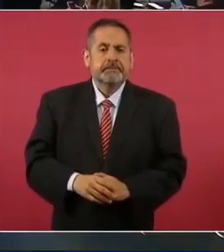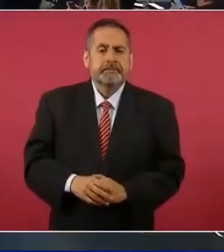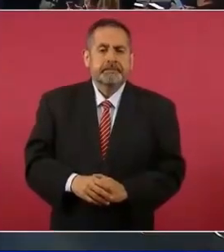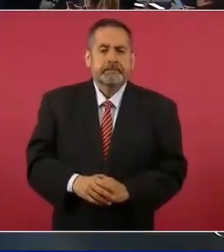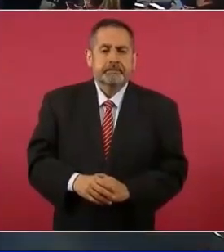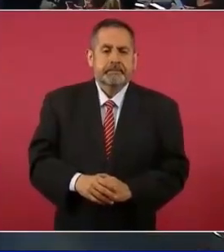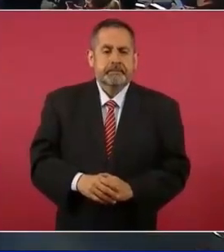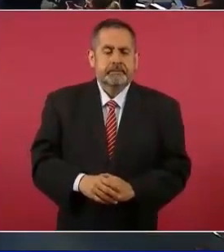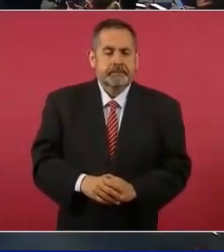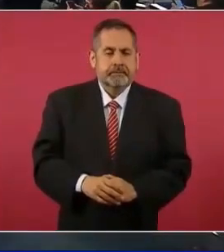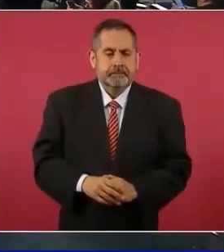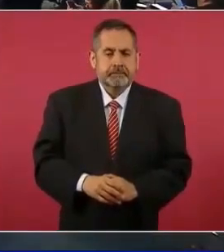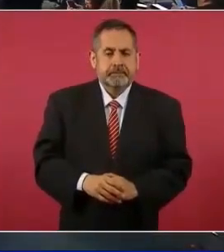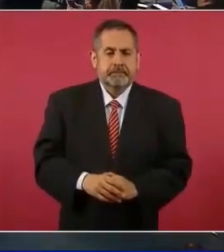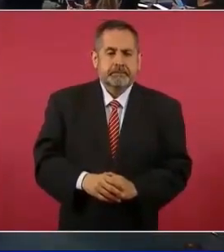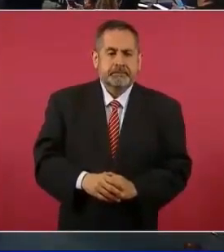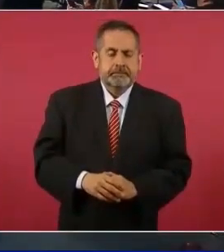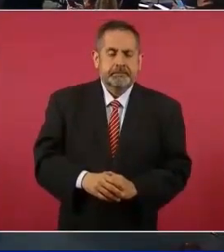para